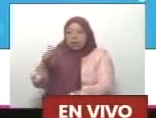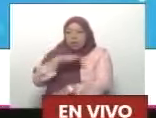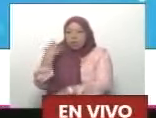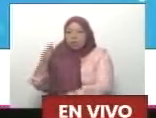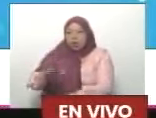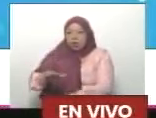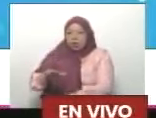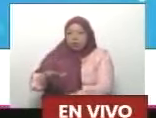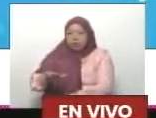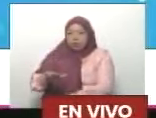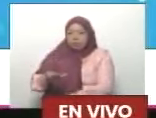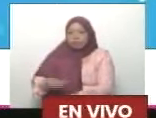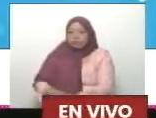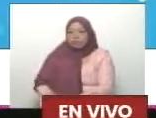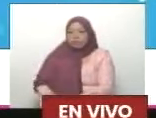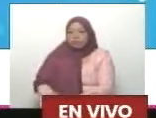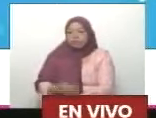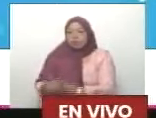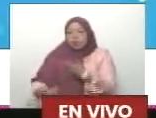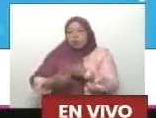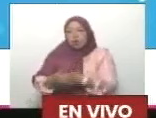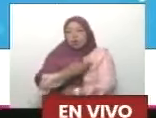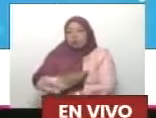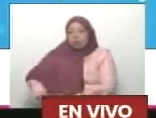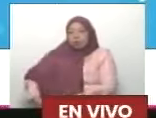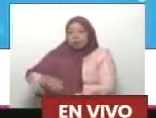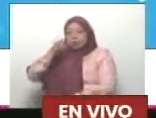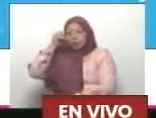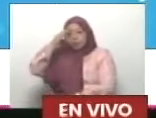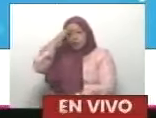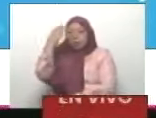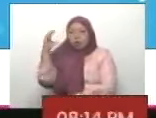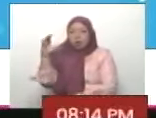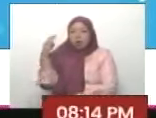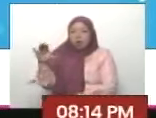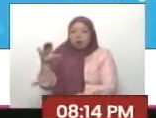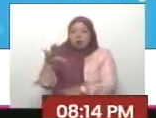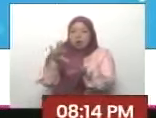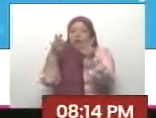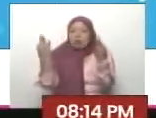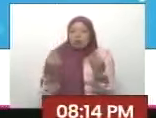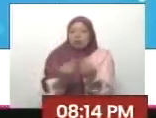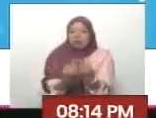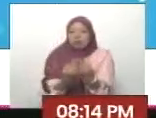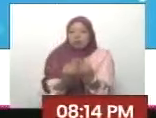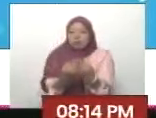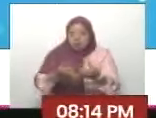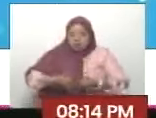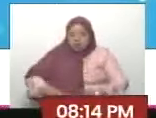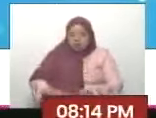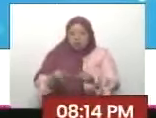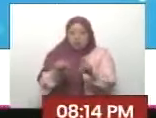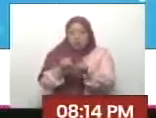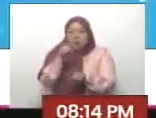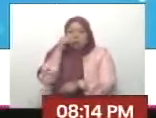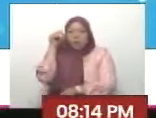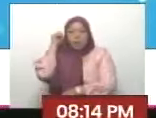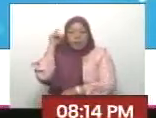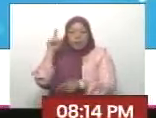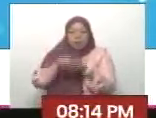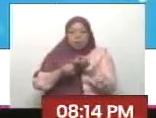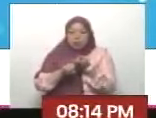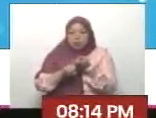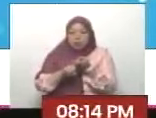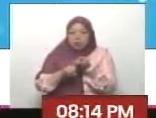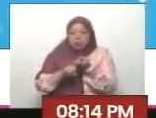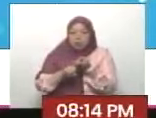muerte contra el presidente Gustavo Petro con toda su familia, con sus hijas, sus hijos, con su esposa.